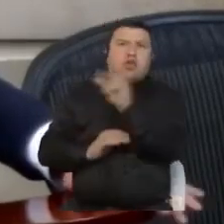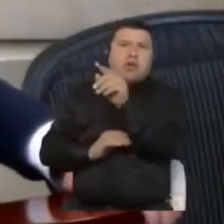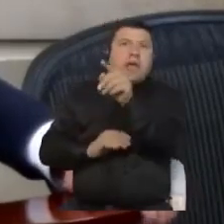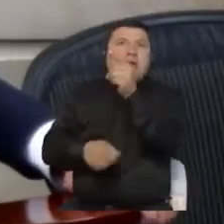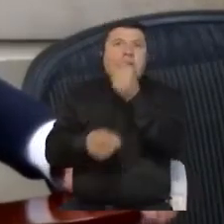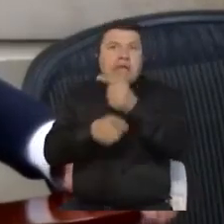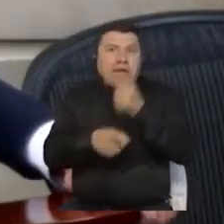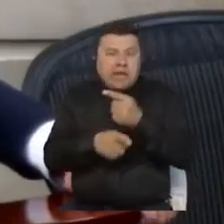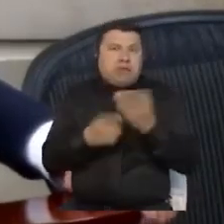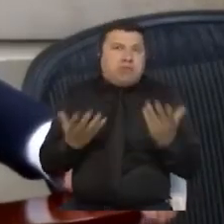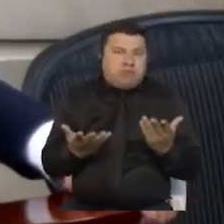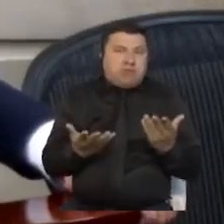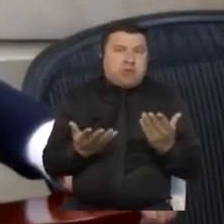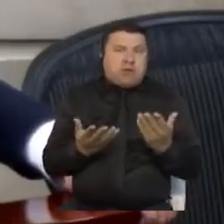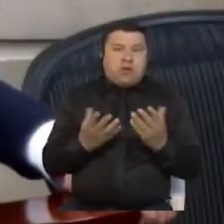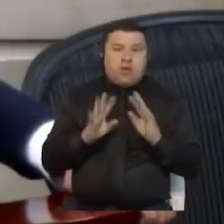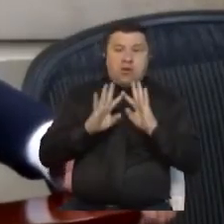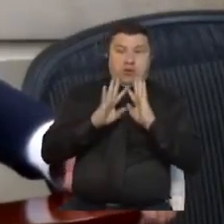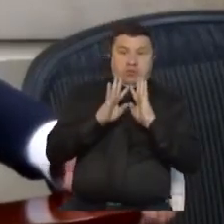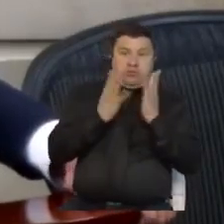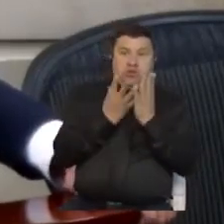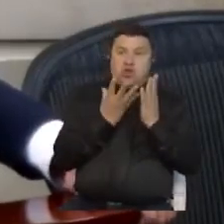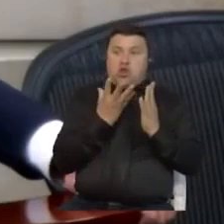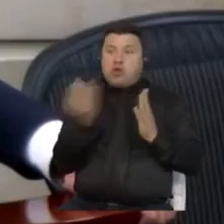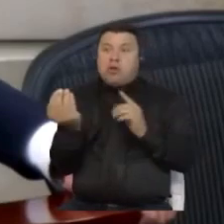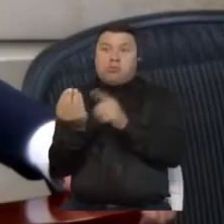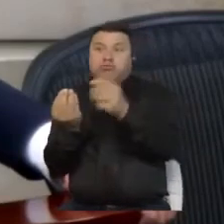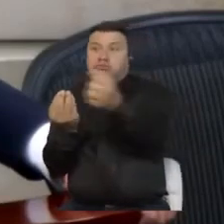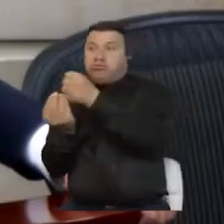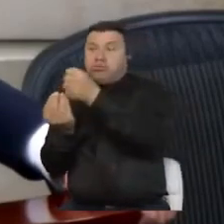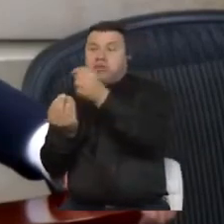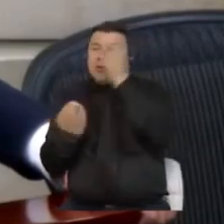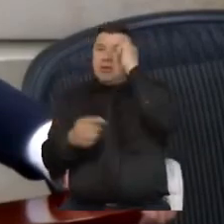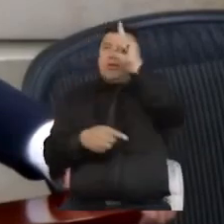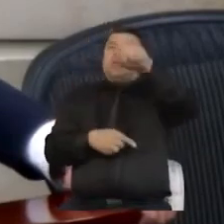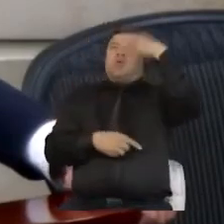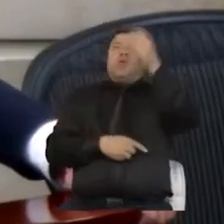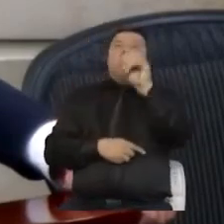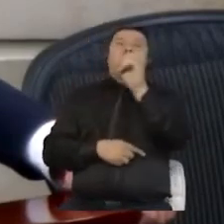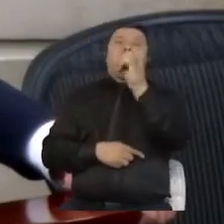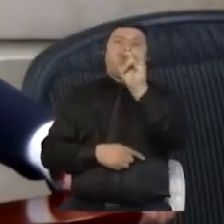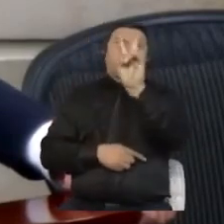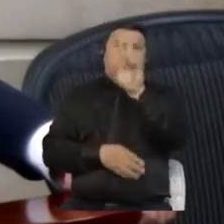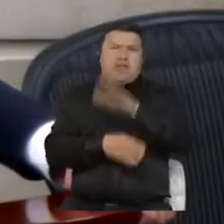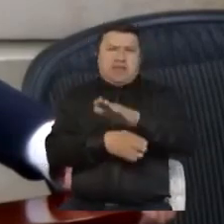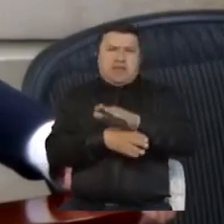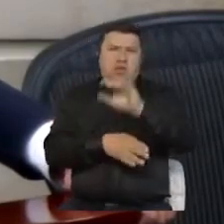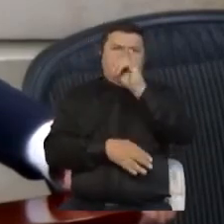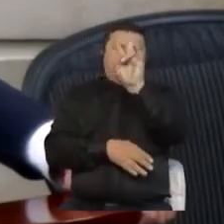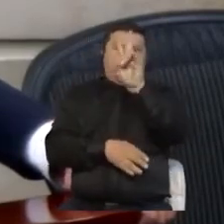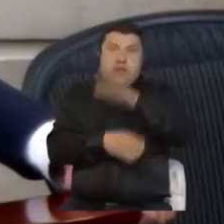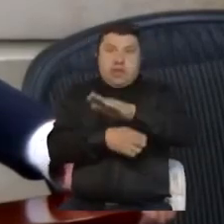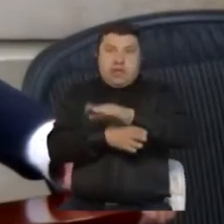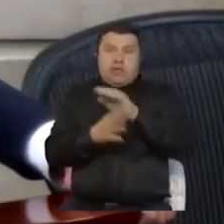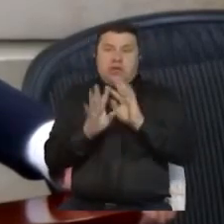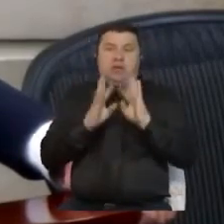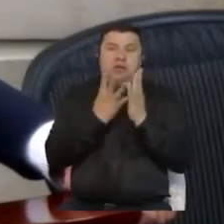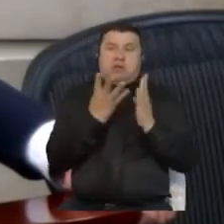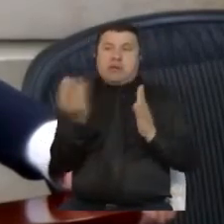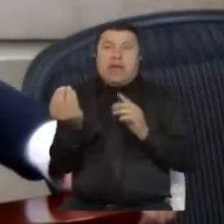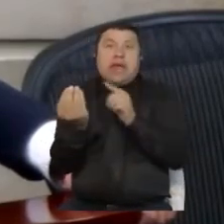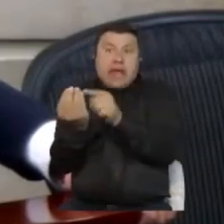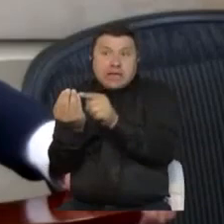hará la comisión accidental del próximo jueves a las dos de la tarde con esta final